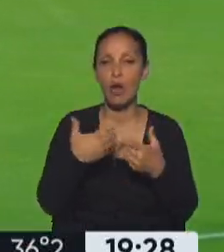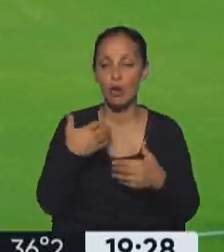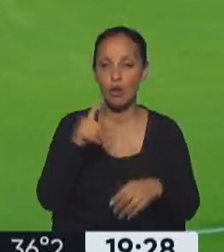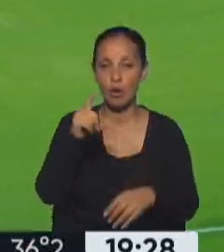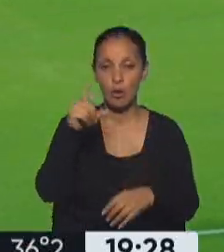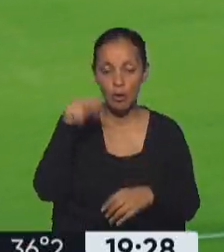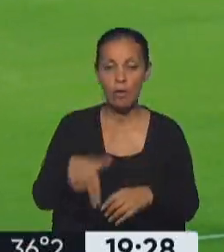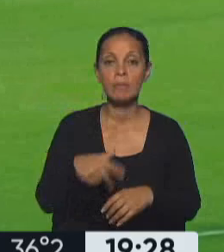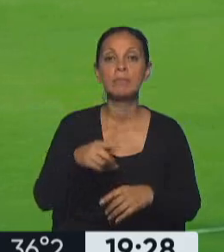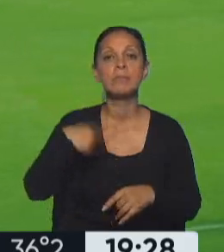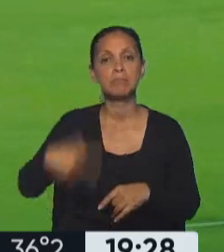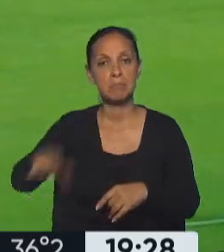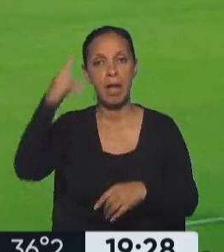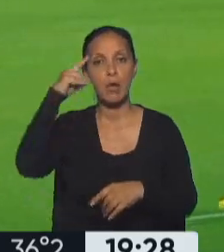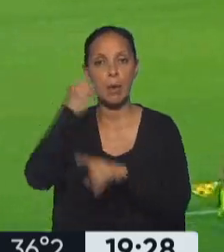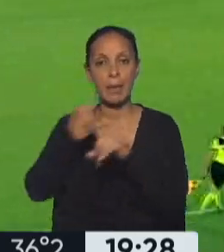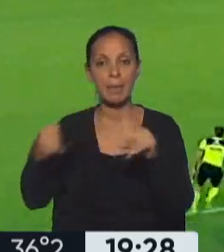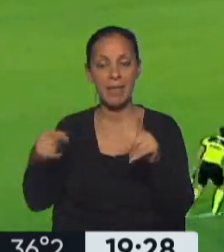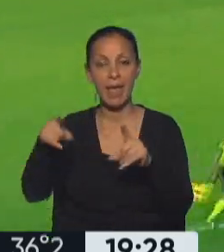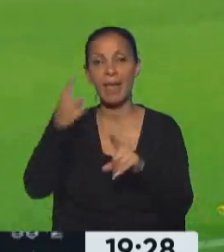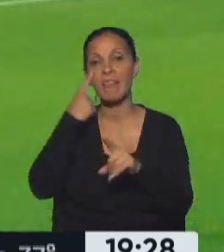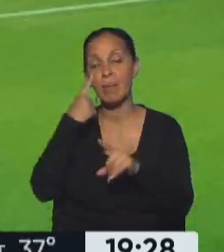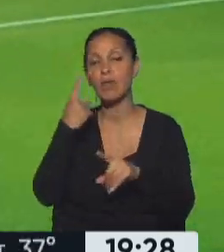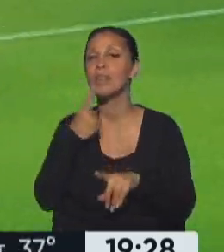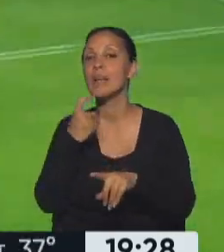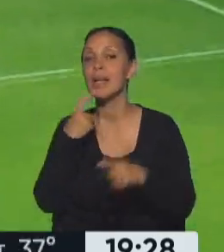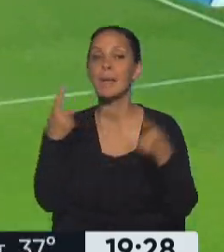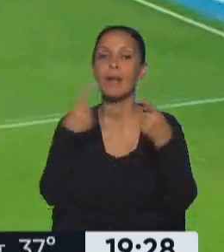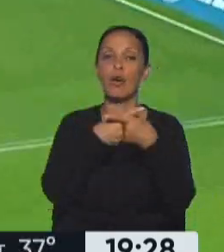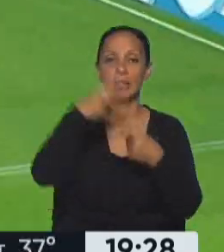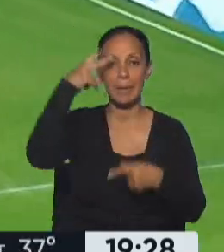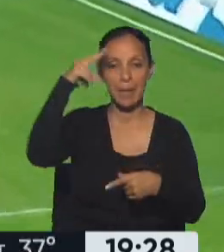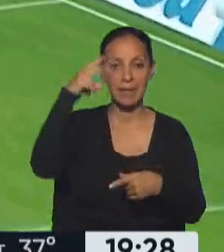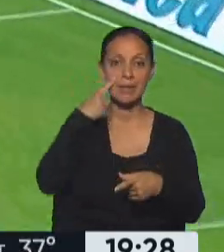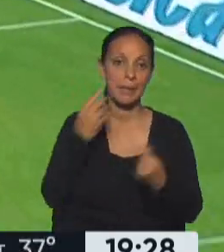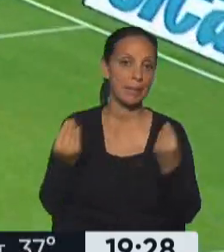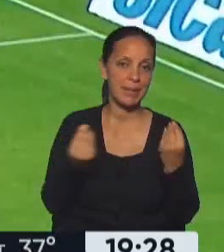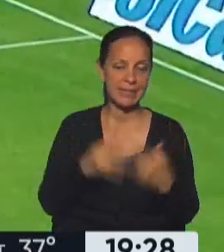vamos a definir todo este campeonato cuando River visite a Platense en Saavedra.